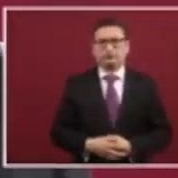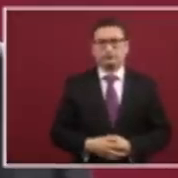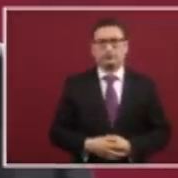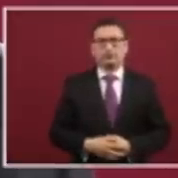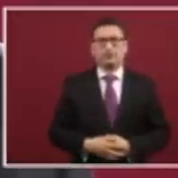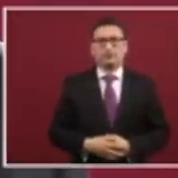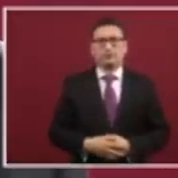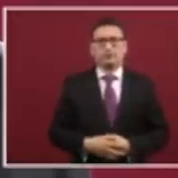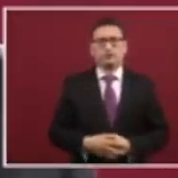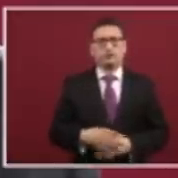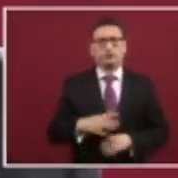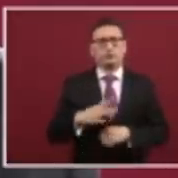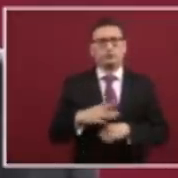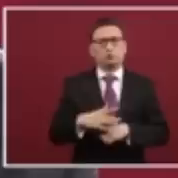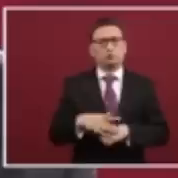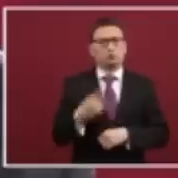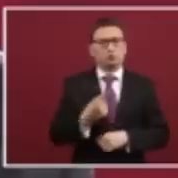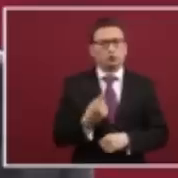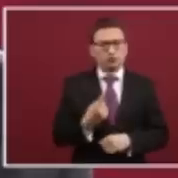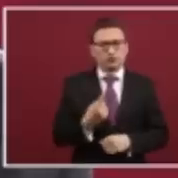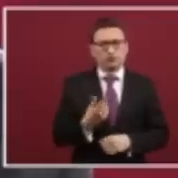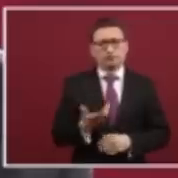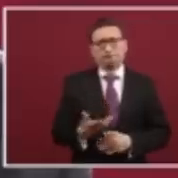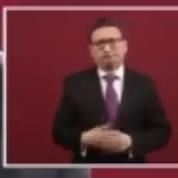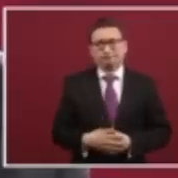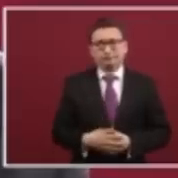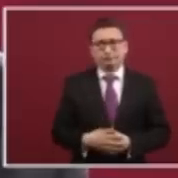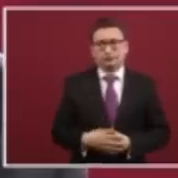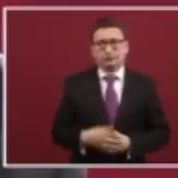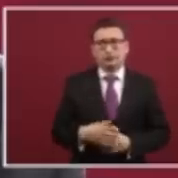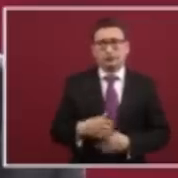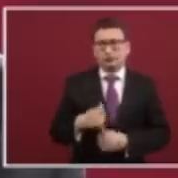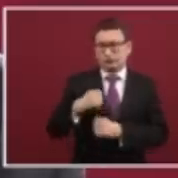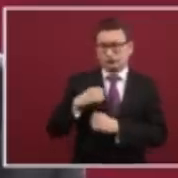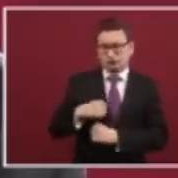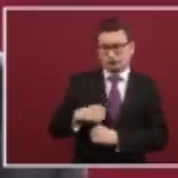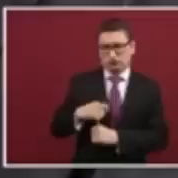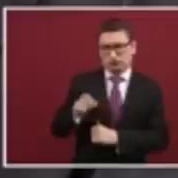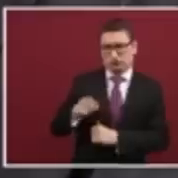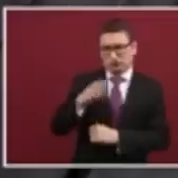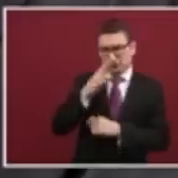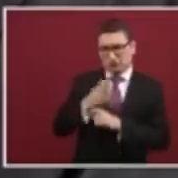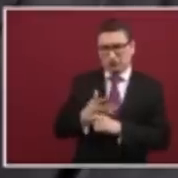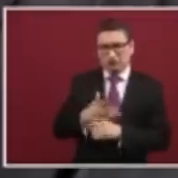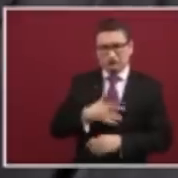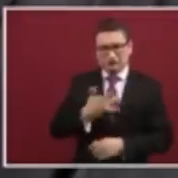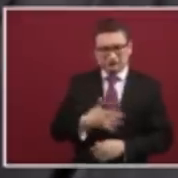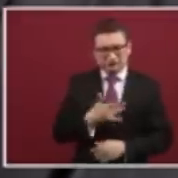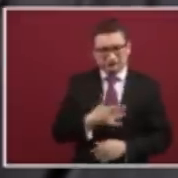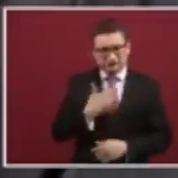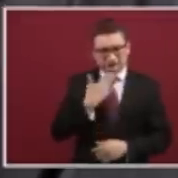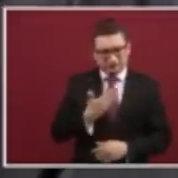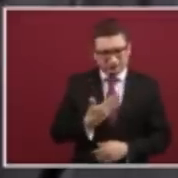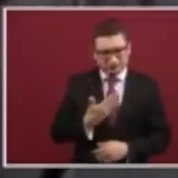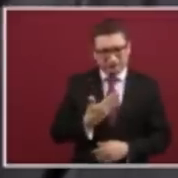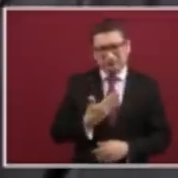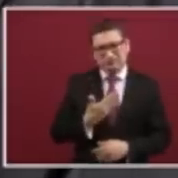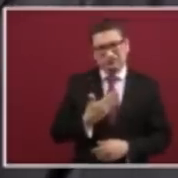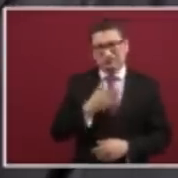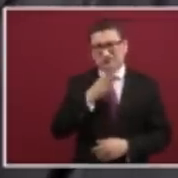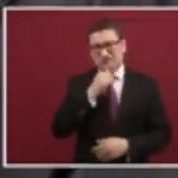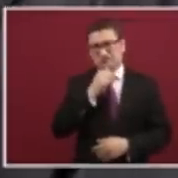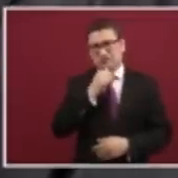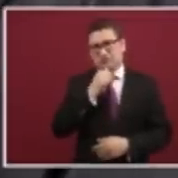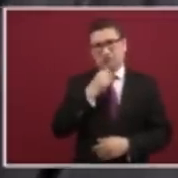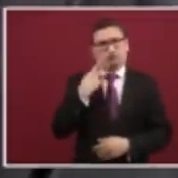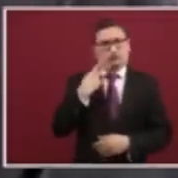porque si no se tiene autoridad moral, no se puede tener autoridad política